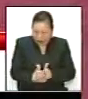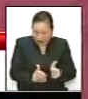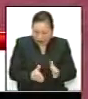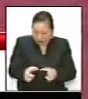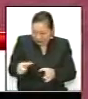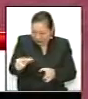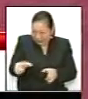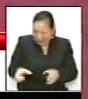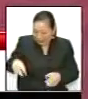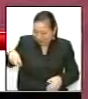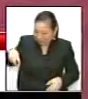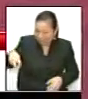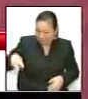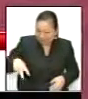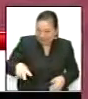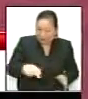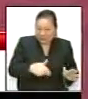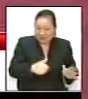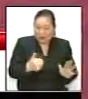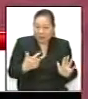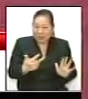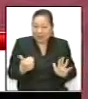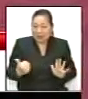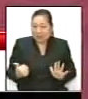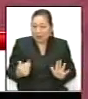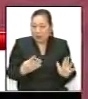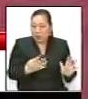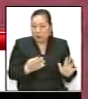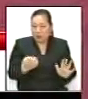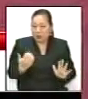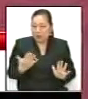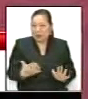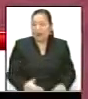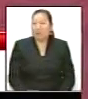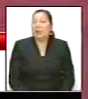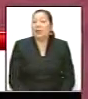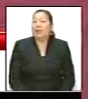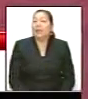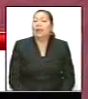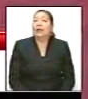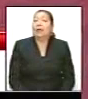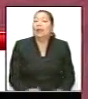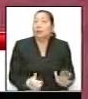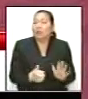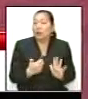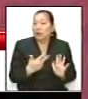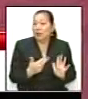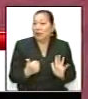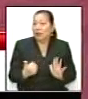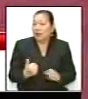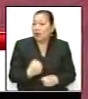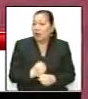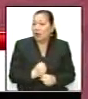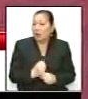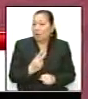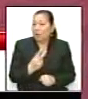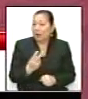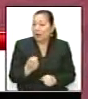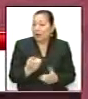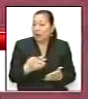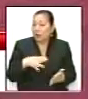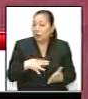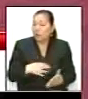en pistas y veredas tenemos 686 obras, 909 intervenciones. con 686 obras y 223 en